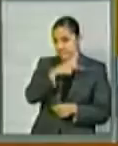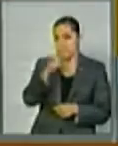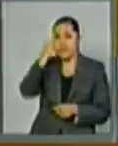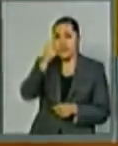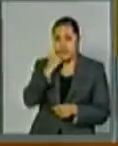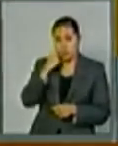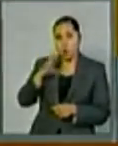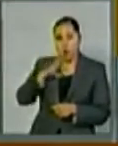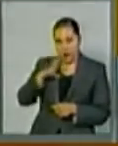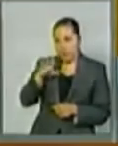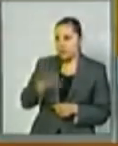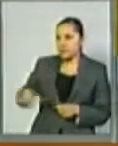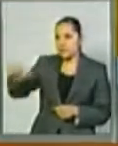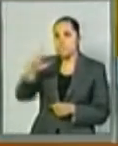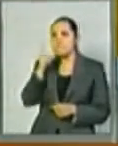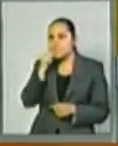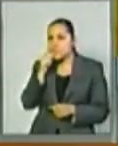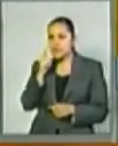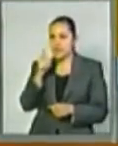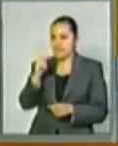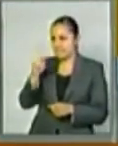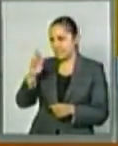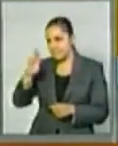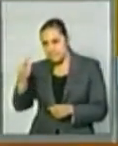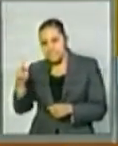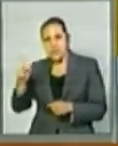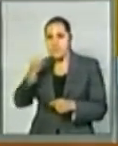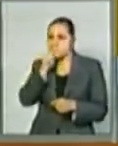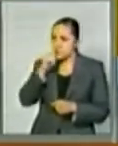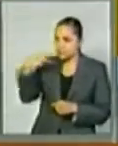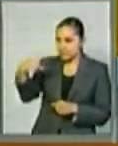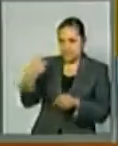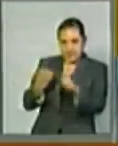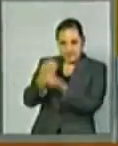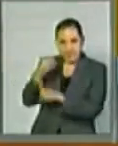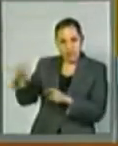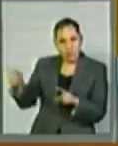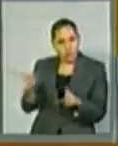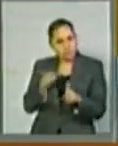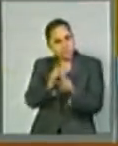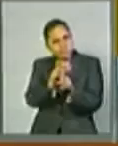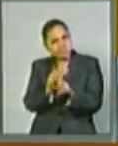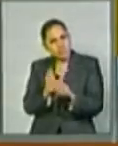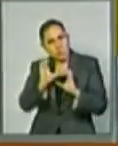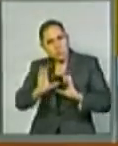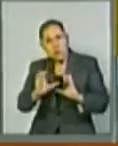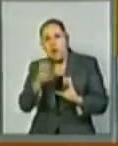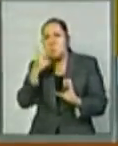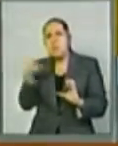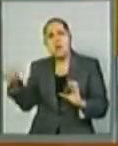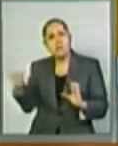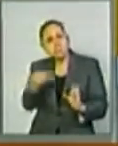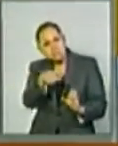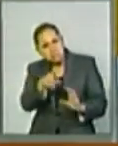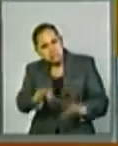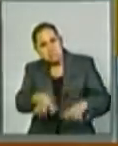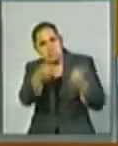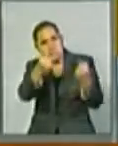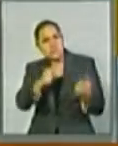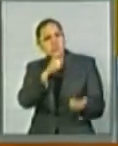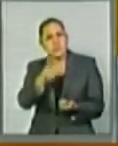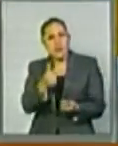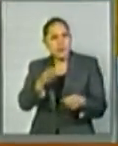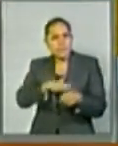fuerzas federales y locales y no pudieron hacer nada por salvar su vida, mi pregunta sería, ¿cuántos